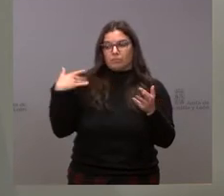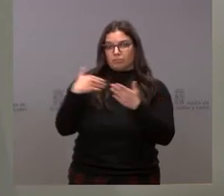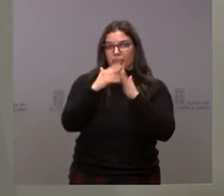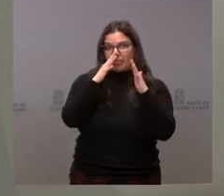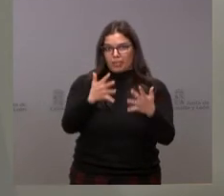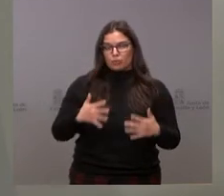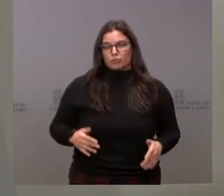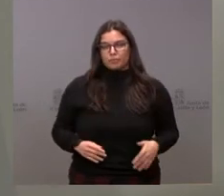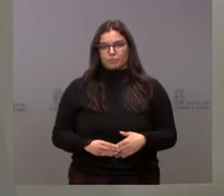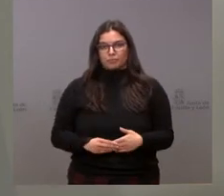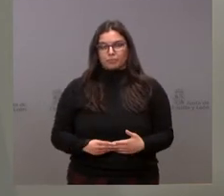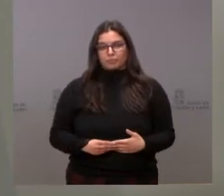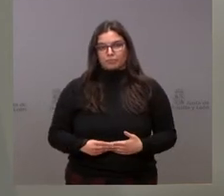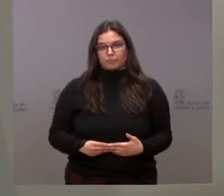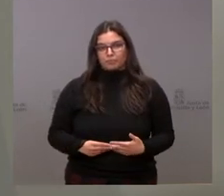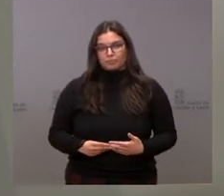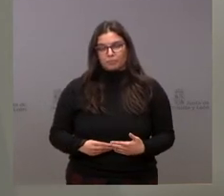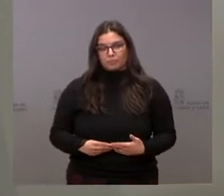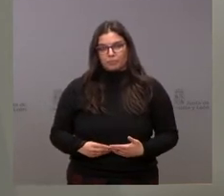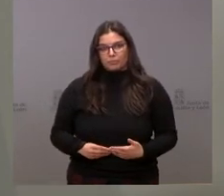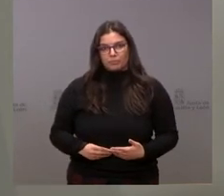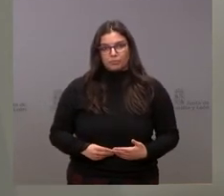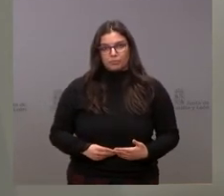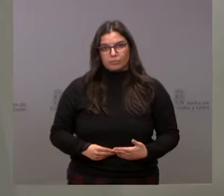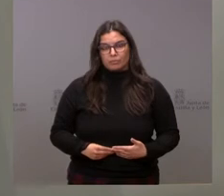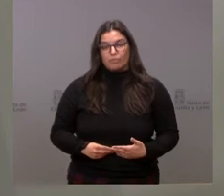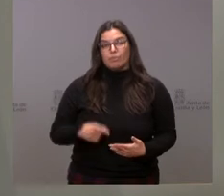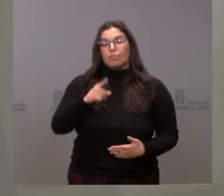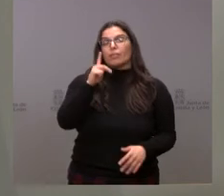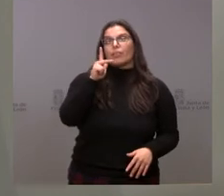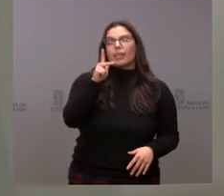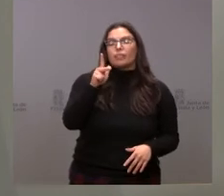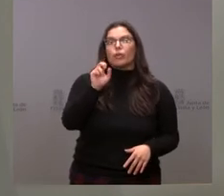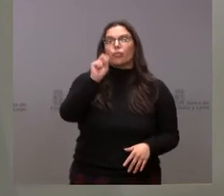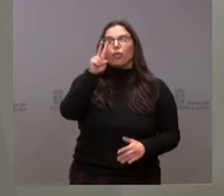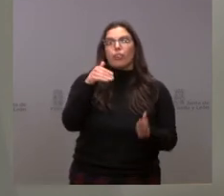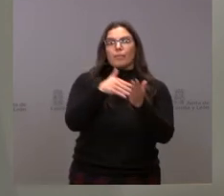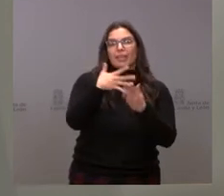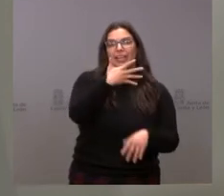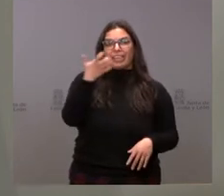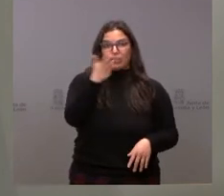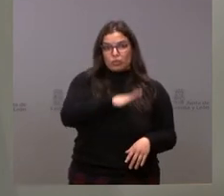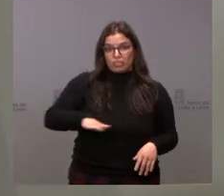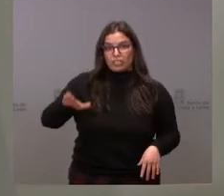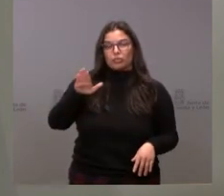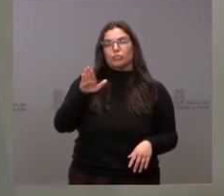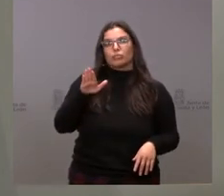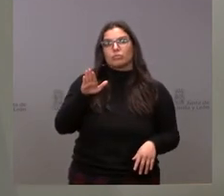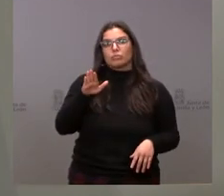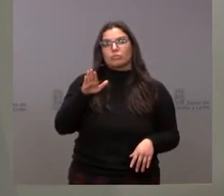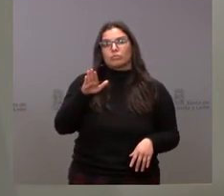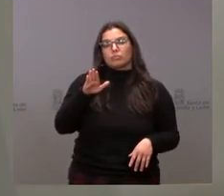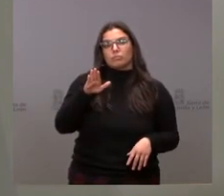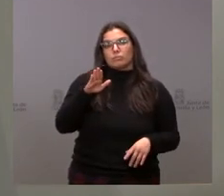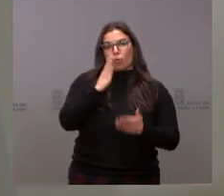años a la misma y accederán 12.500 menores cada uno de los años